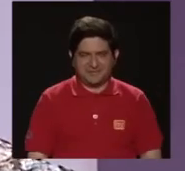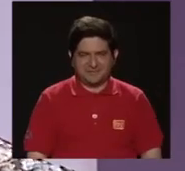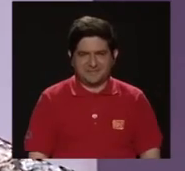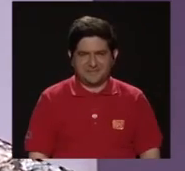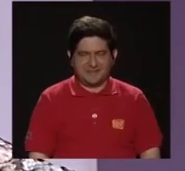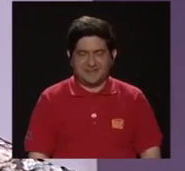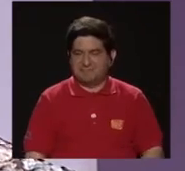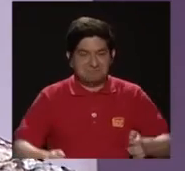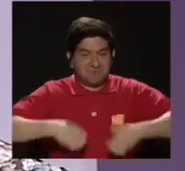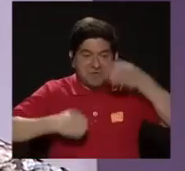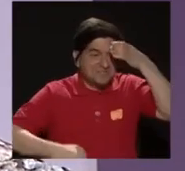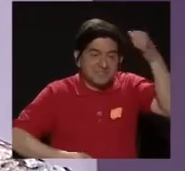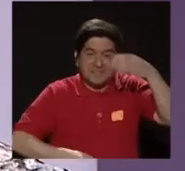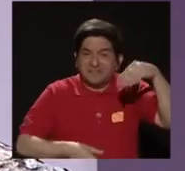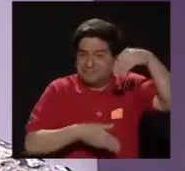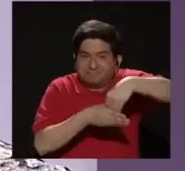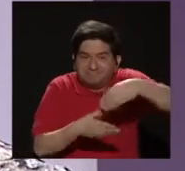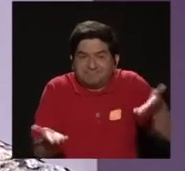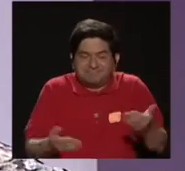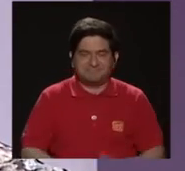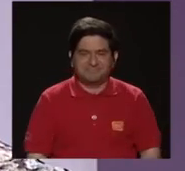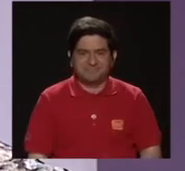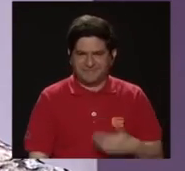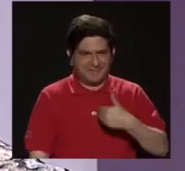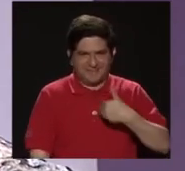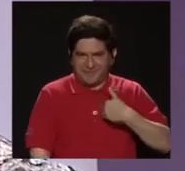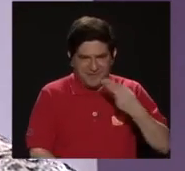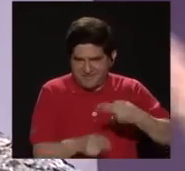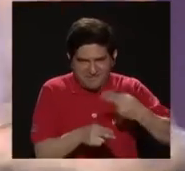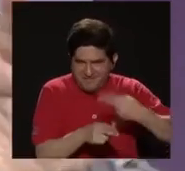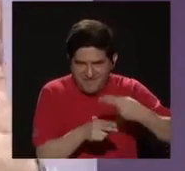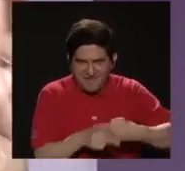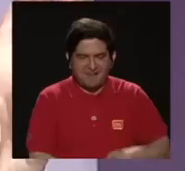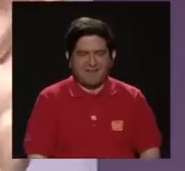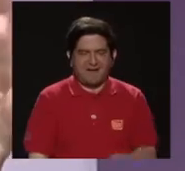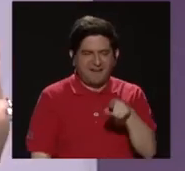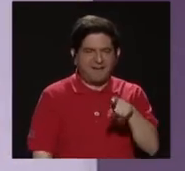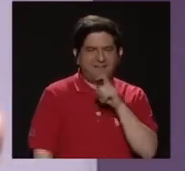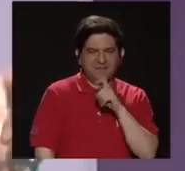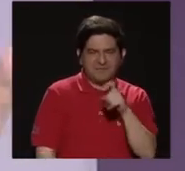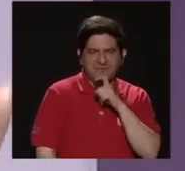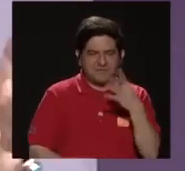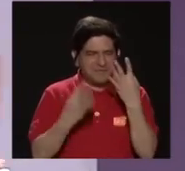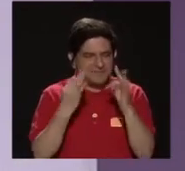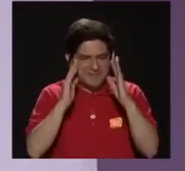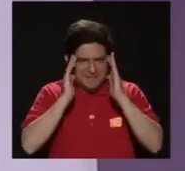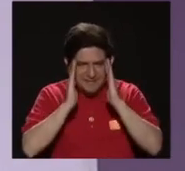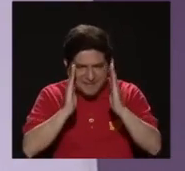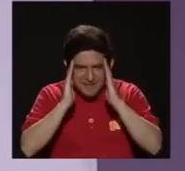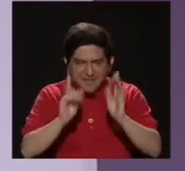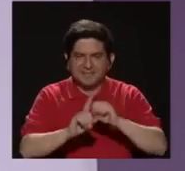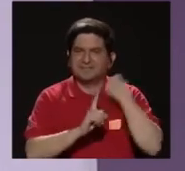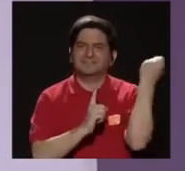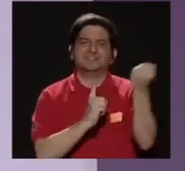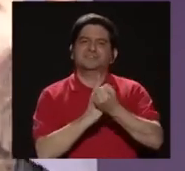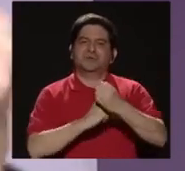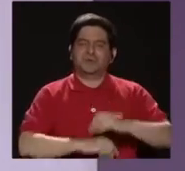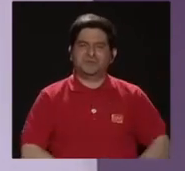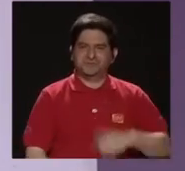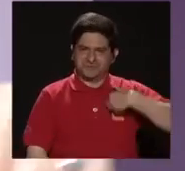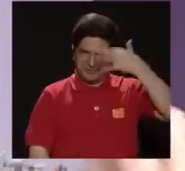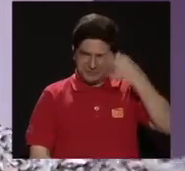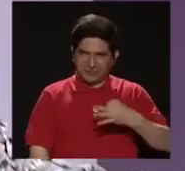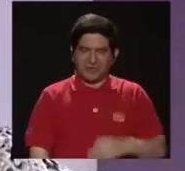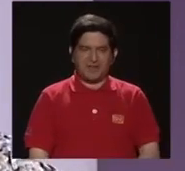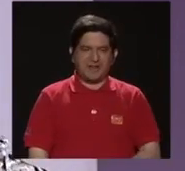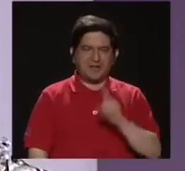existencia cultural. Al no tener un nombre, eso dificulta mucho tratar con ese asunto. Creo que es una de